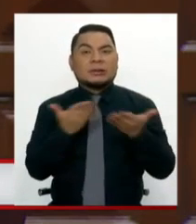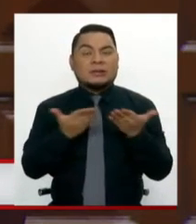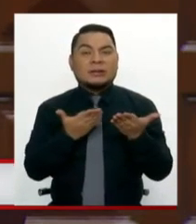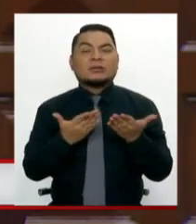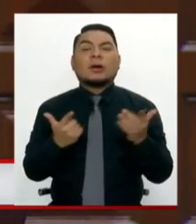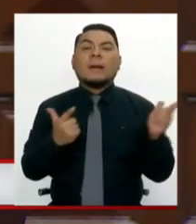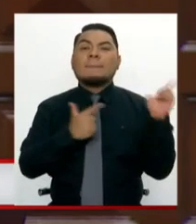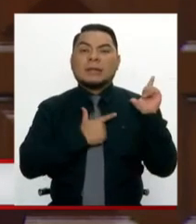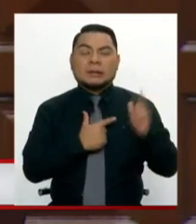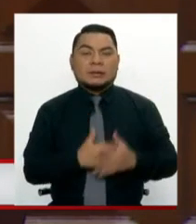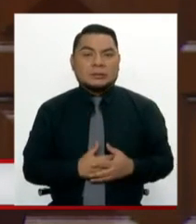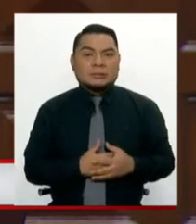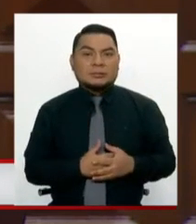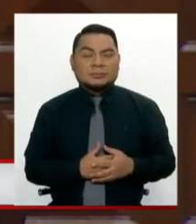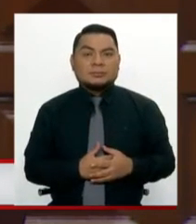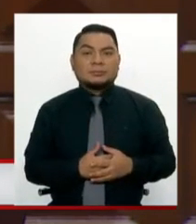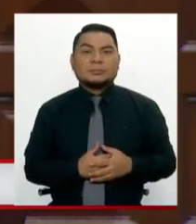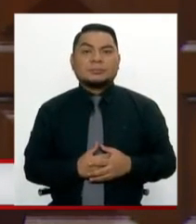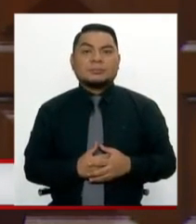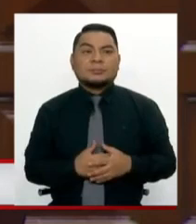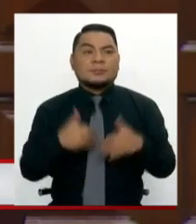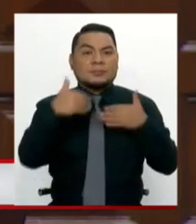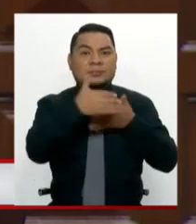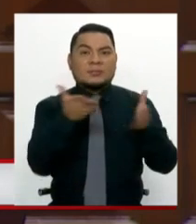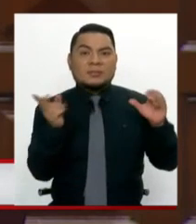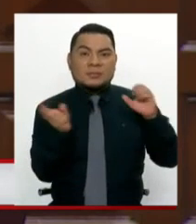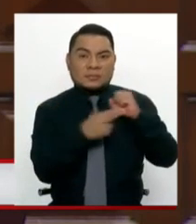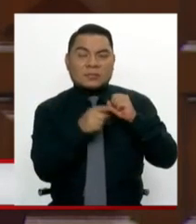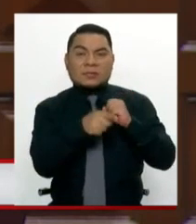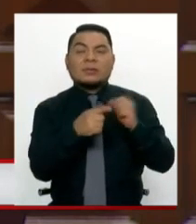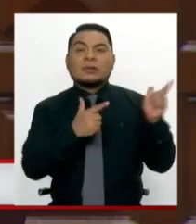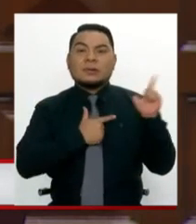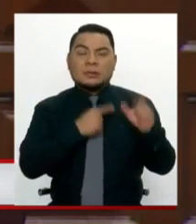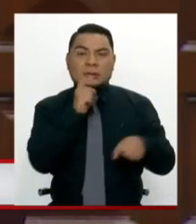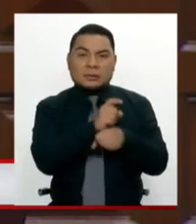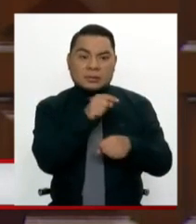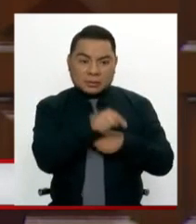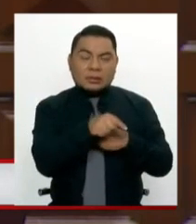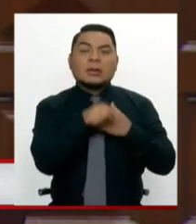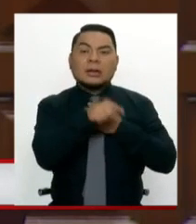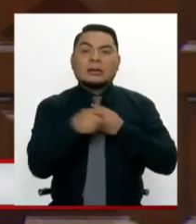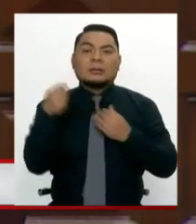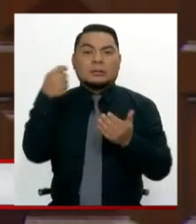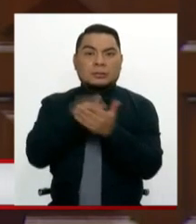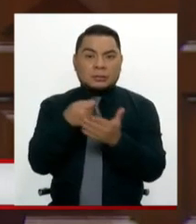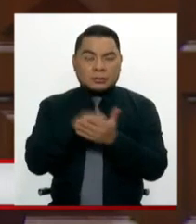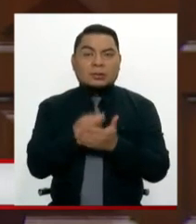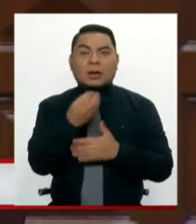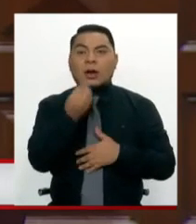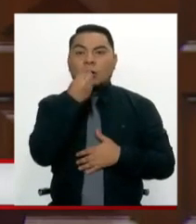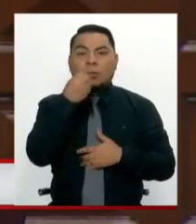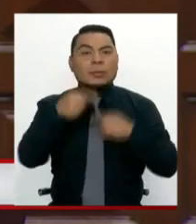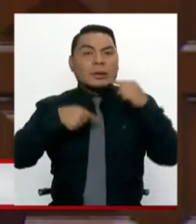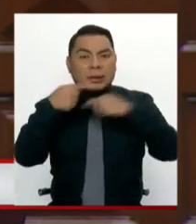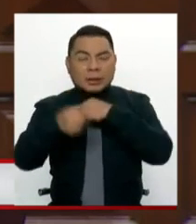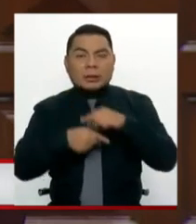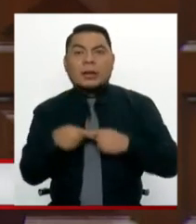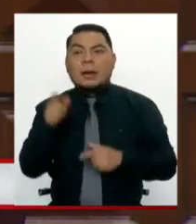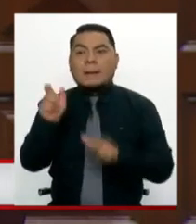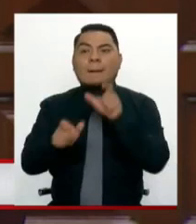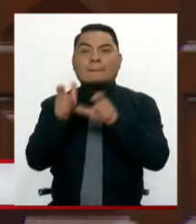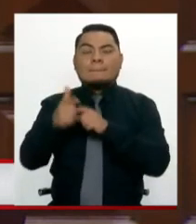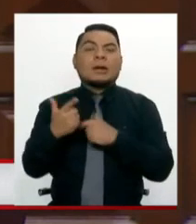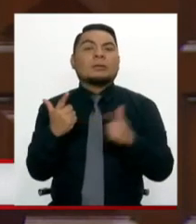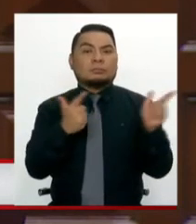militar acuartelado e incremento en la asignación por alimentación diaria al